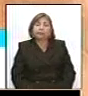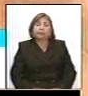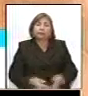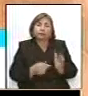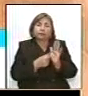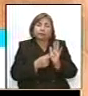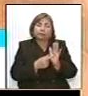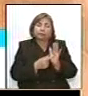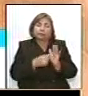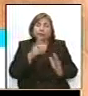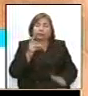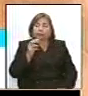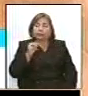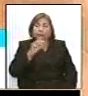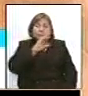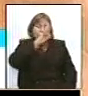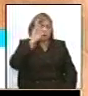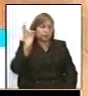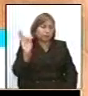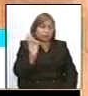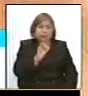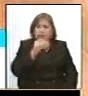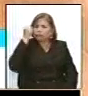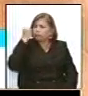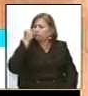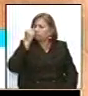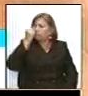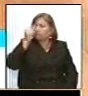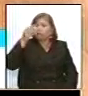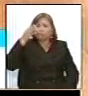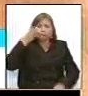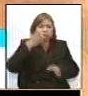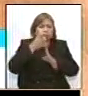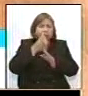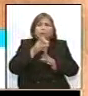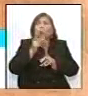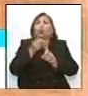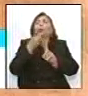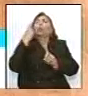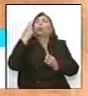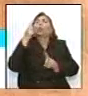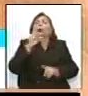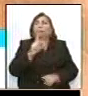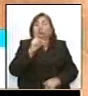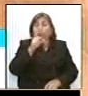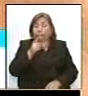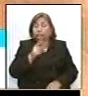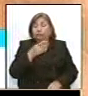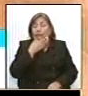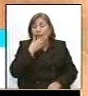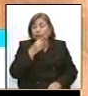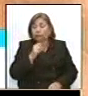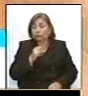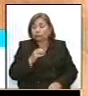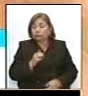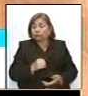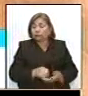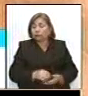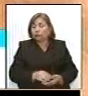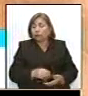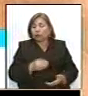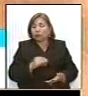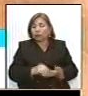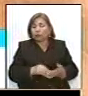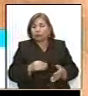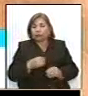señala, Daniel Salaverry Villa jamás viajó de manera directa, a excepción del viaje del 21 de febrero de 2017. No obstante, la comisión